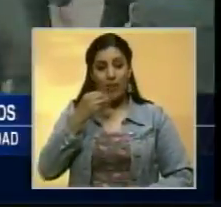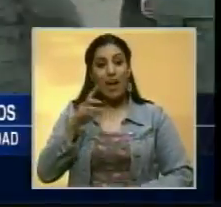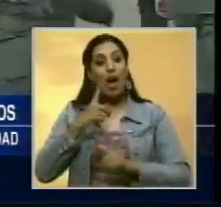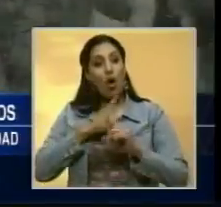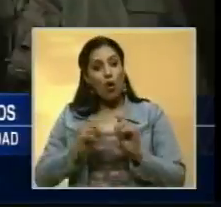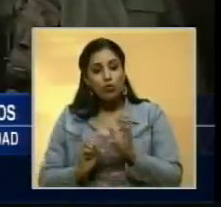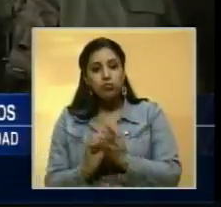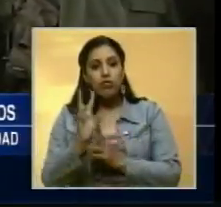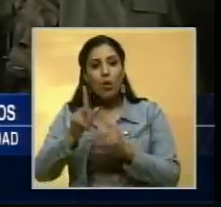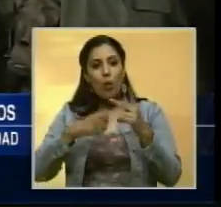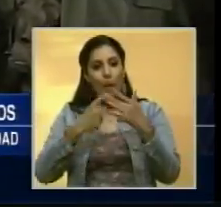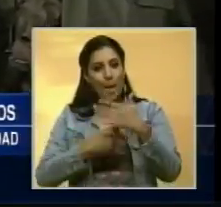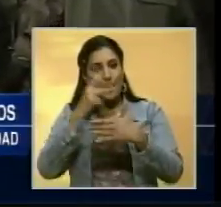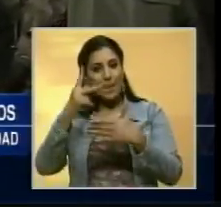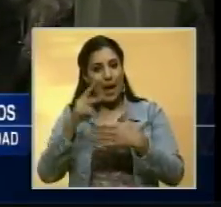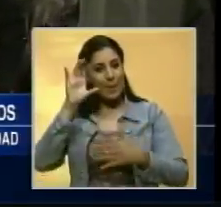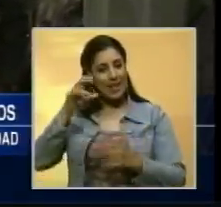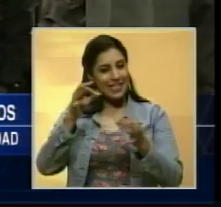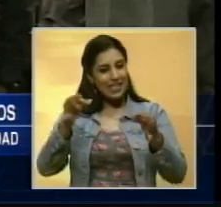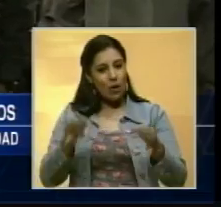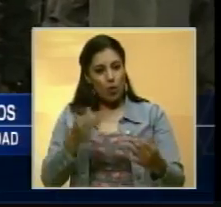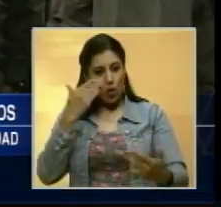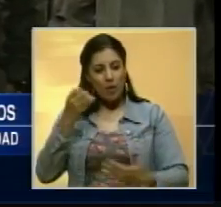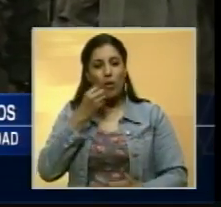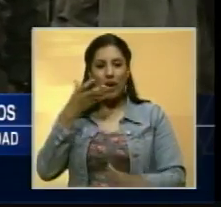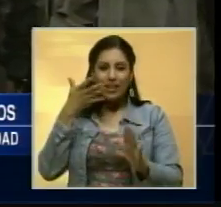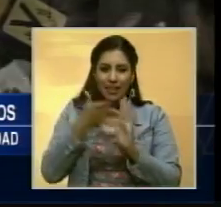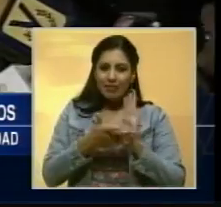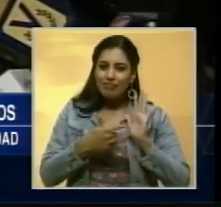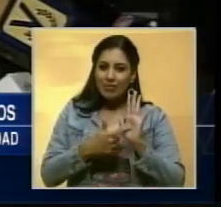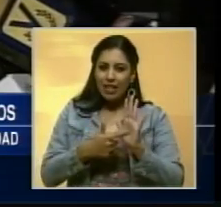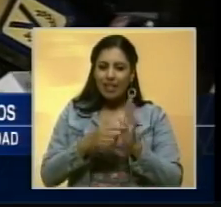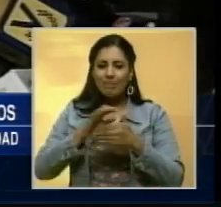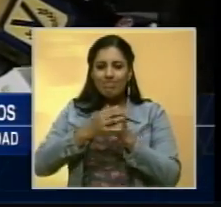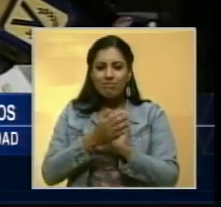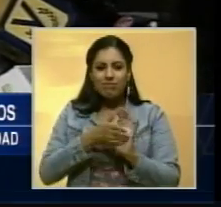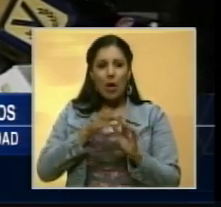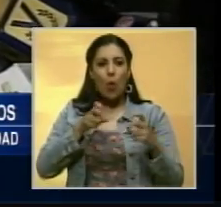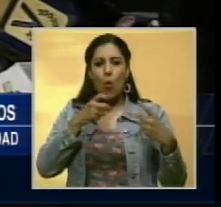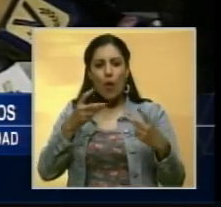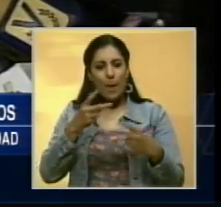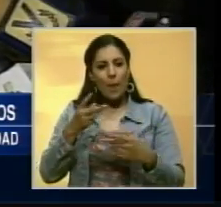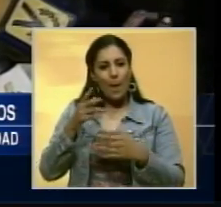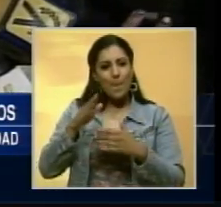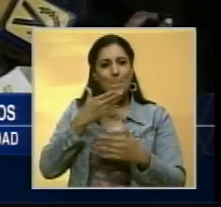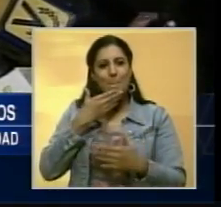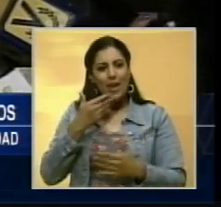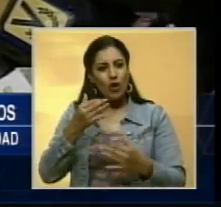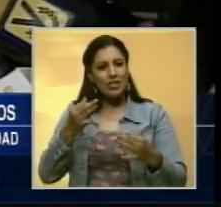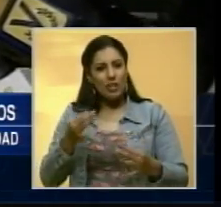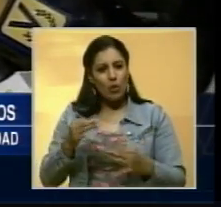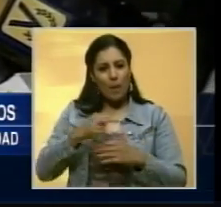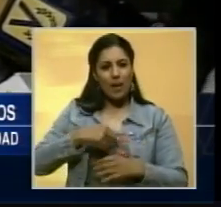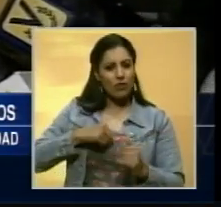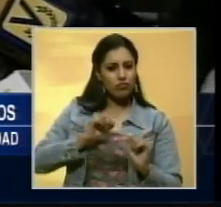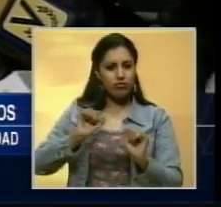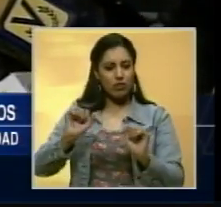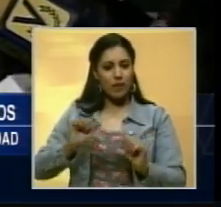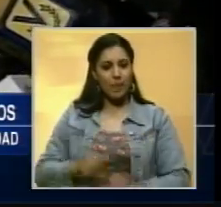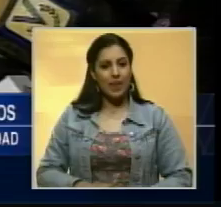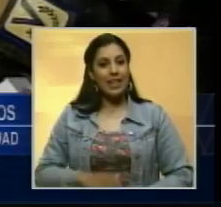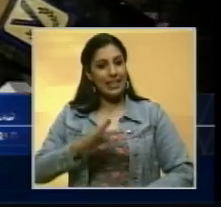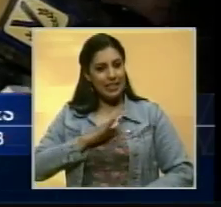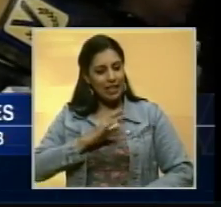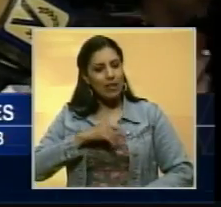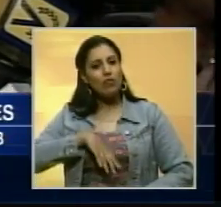al relanzamiento del Plan Patria Segura, Benavides Torres destacó que afinan estrategias para contrarrestar la inseguridad. Y